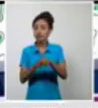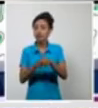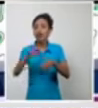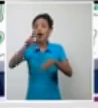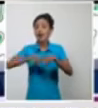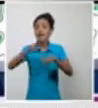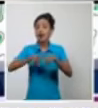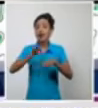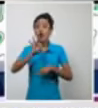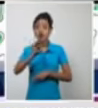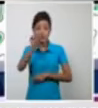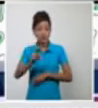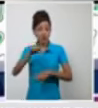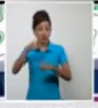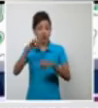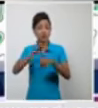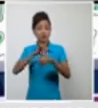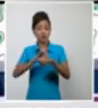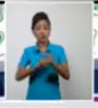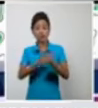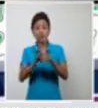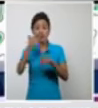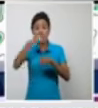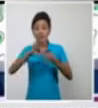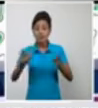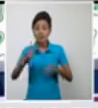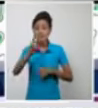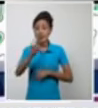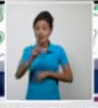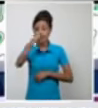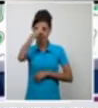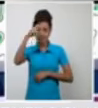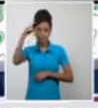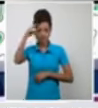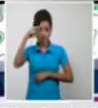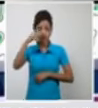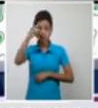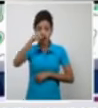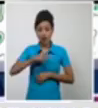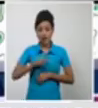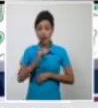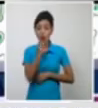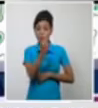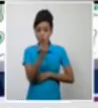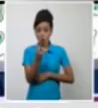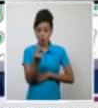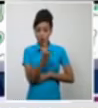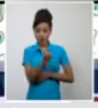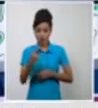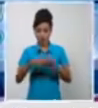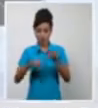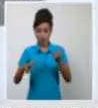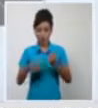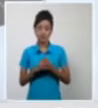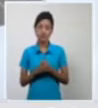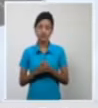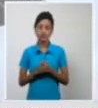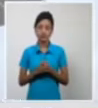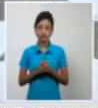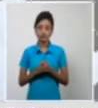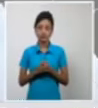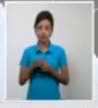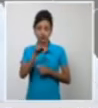casos, Artemisa, Villa Clara, Santi Espíritus y Ciego de Ávila con un caso cada uno. Y de los 12